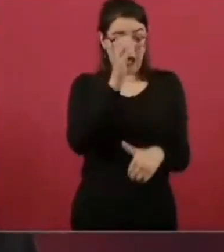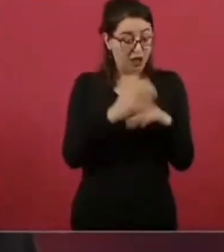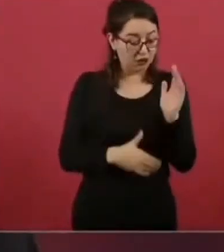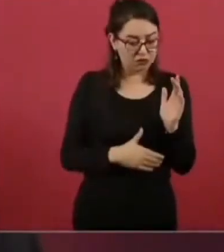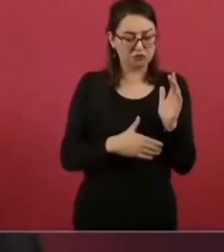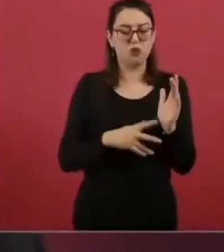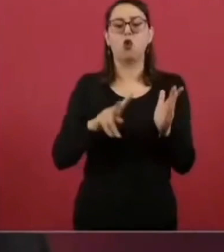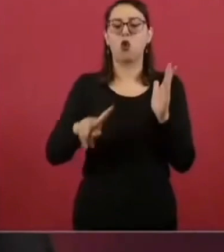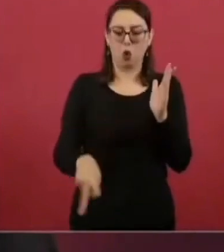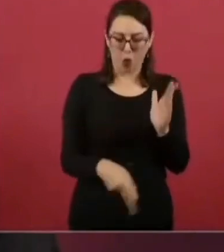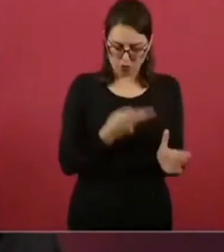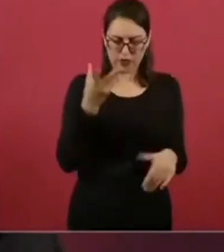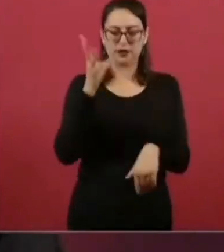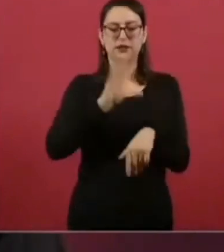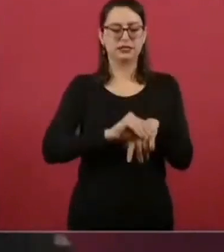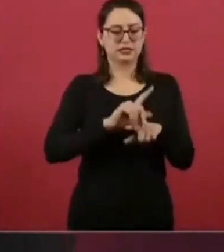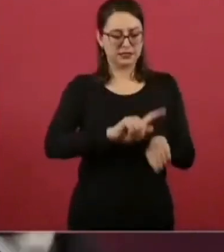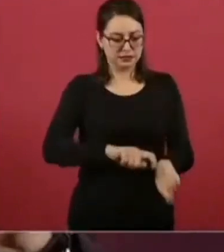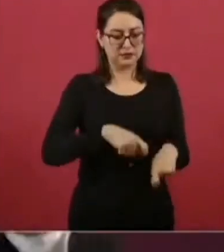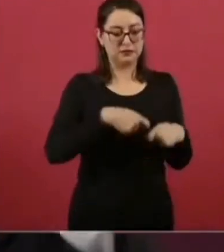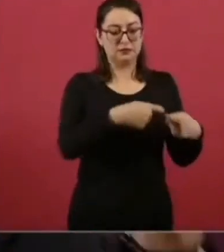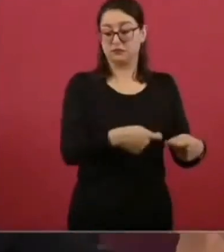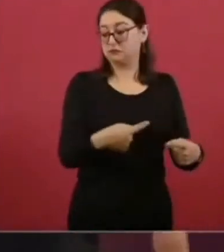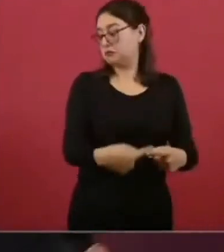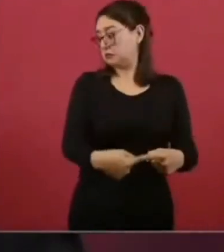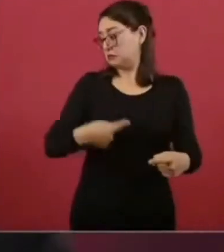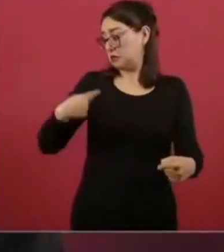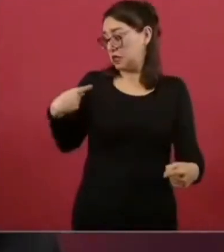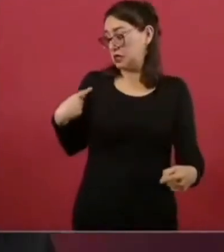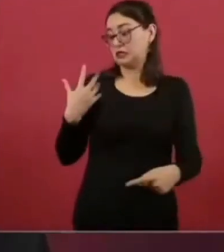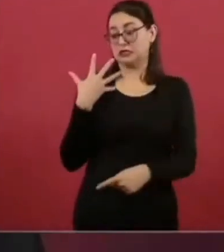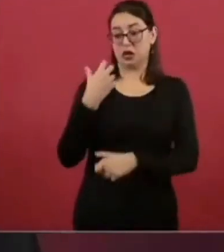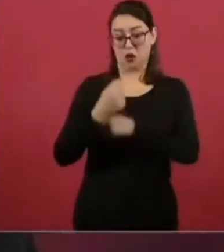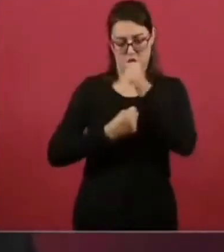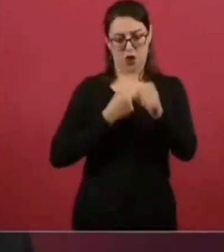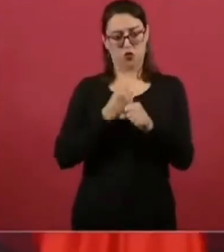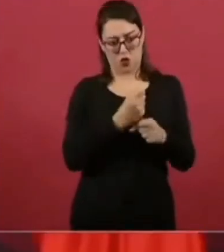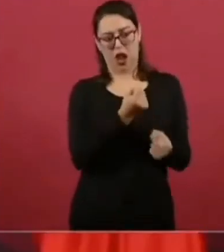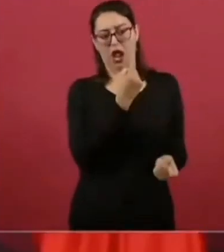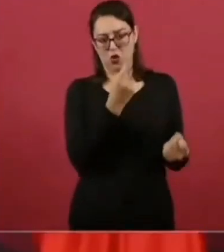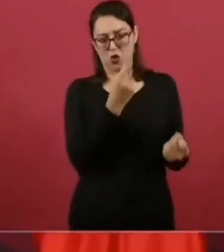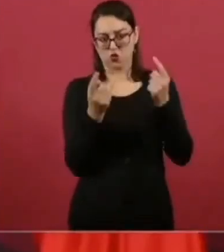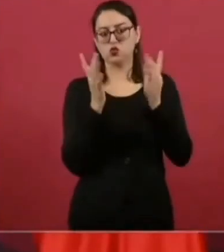se han renovado, porque esa es la instrucción.